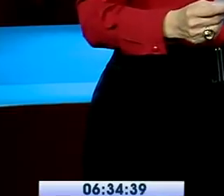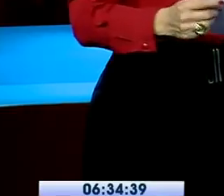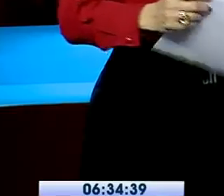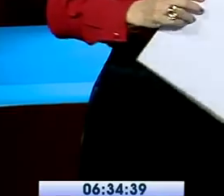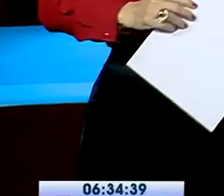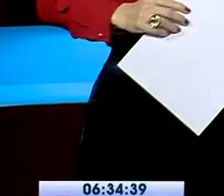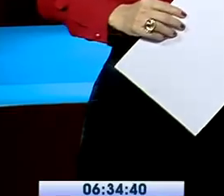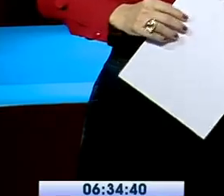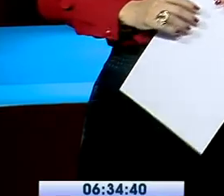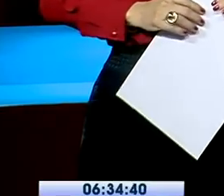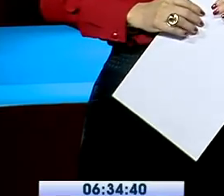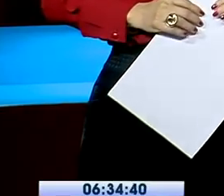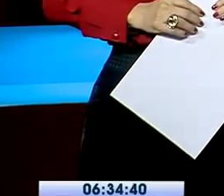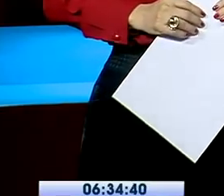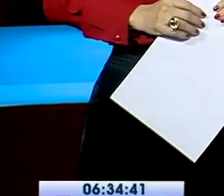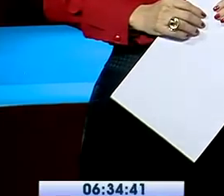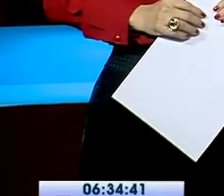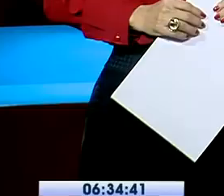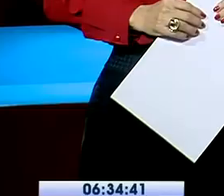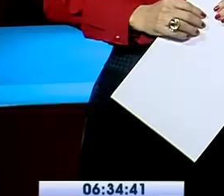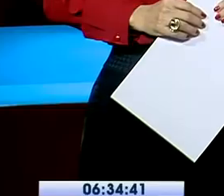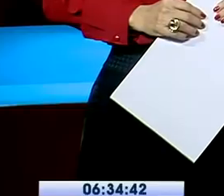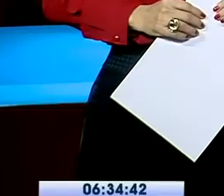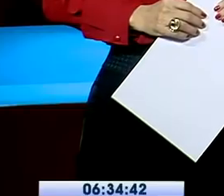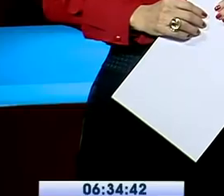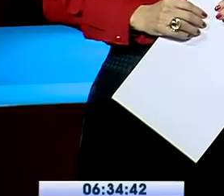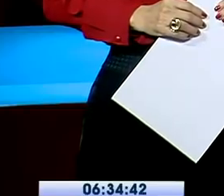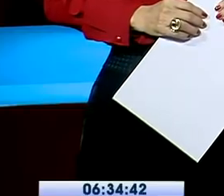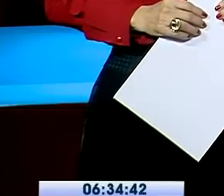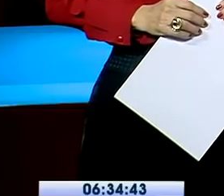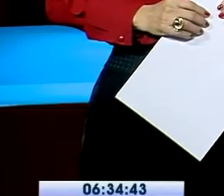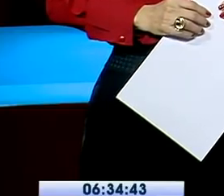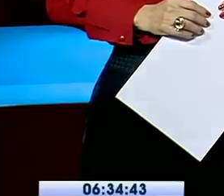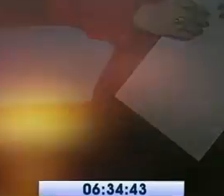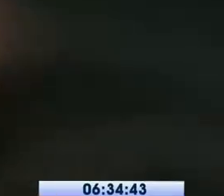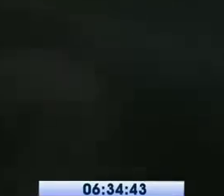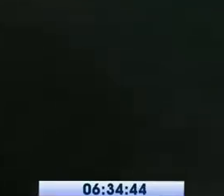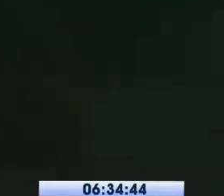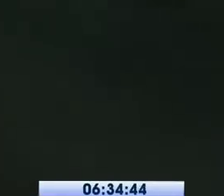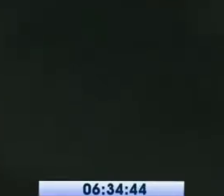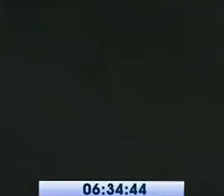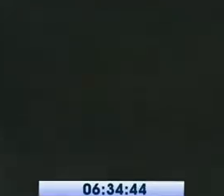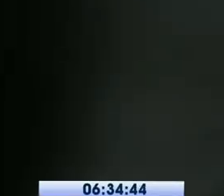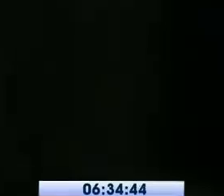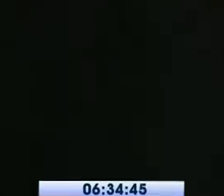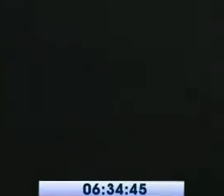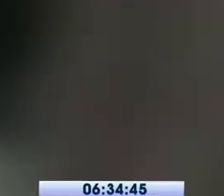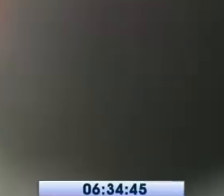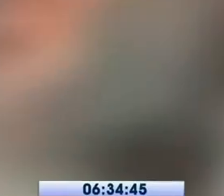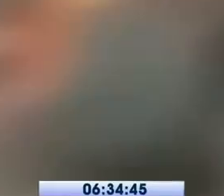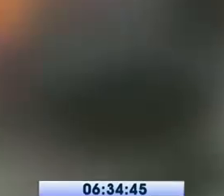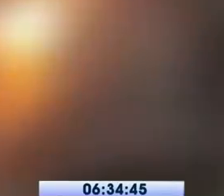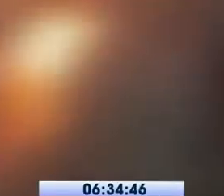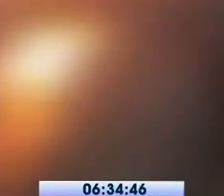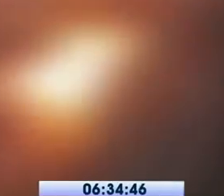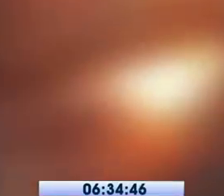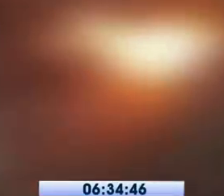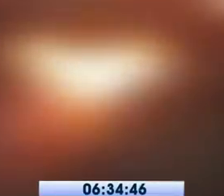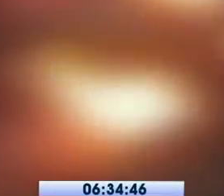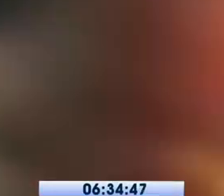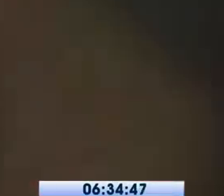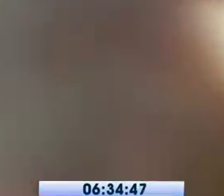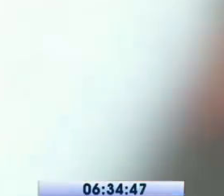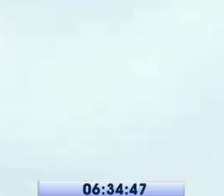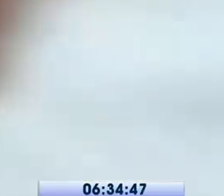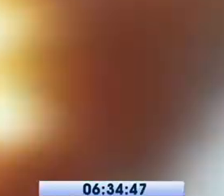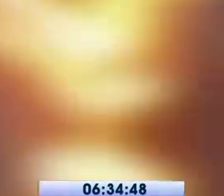Darwin Altamirano con los detalles enseguida, veamos. Una ínfima parte de un vehículo es lo que quedó